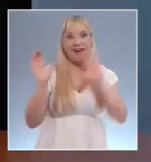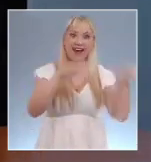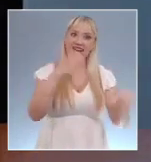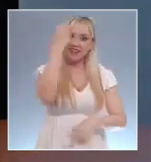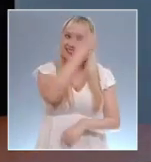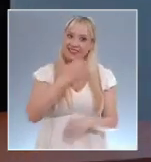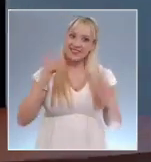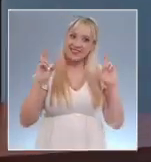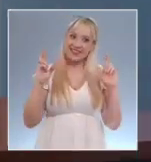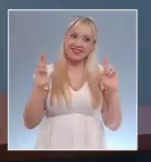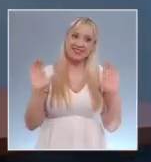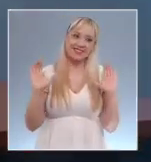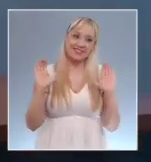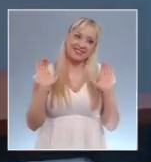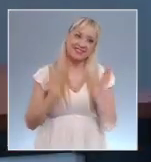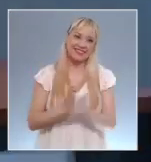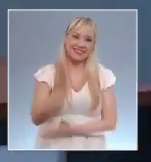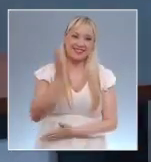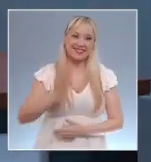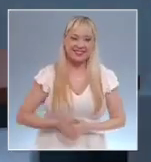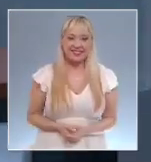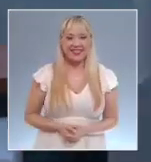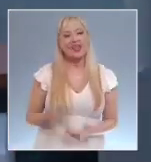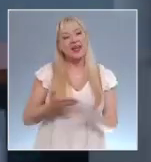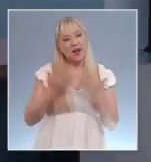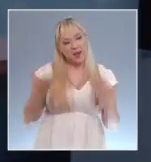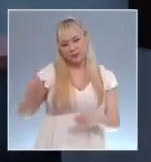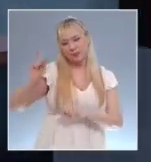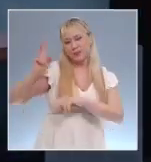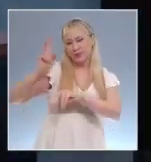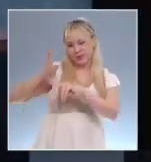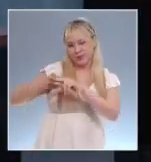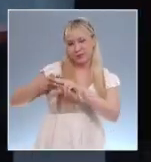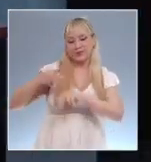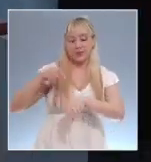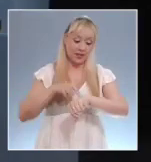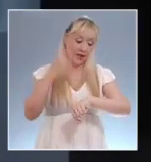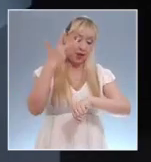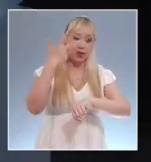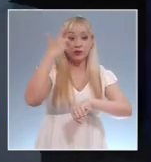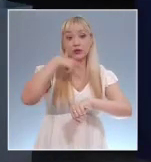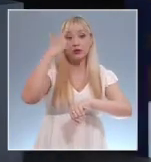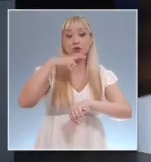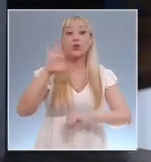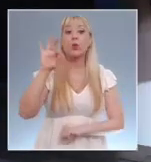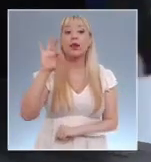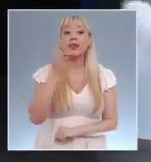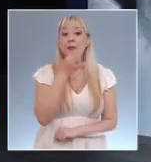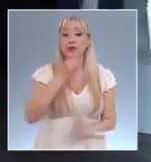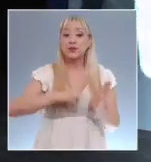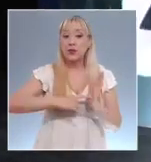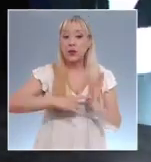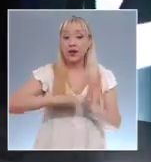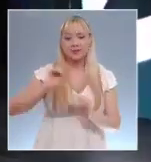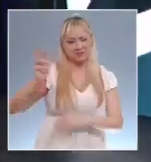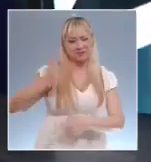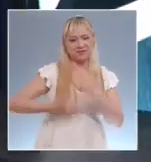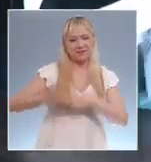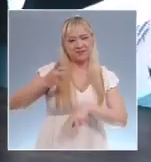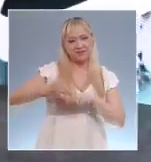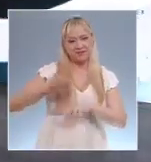Y con esta información vamos a hacer una pausa. Son las 8 de la noche con 40 minutos. Regresamos con más noticias.